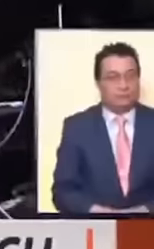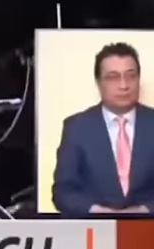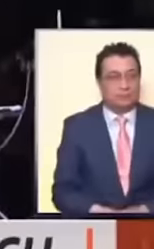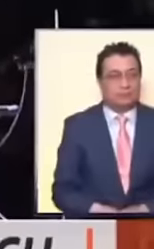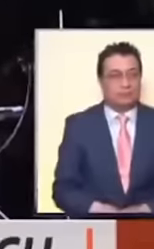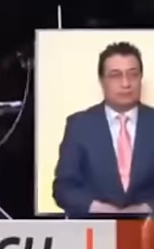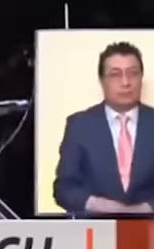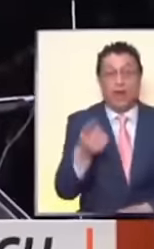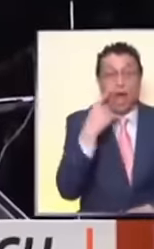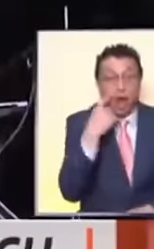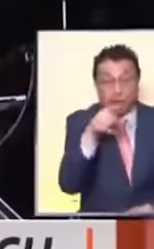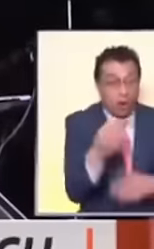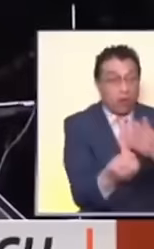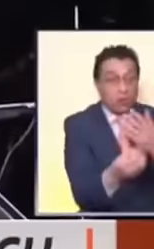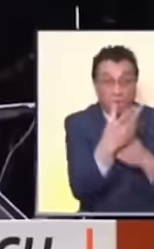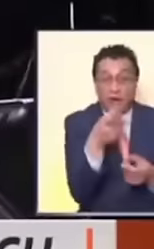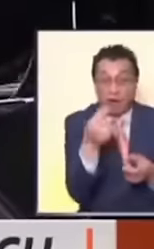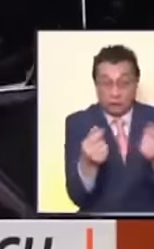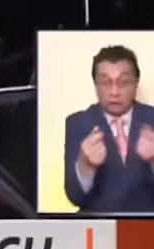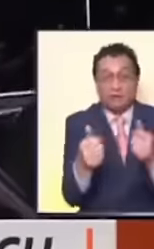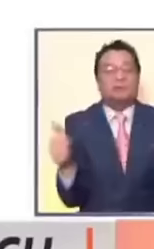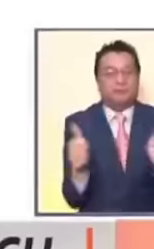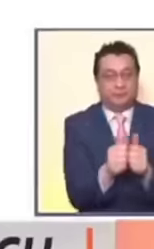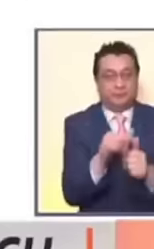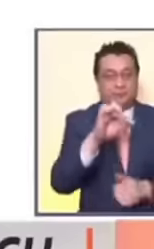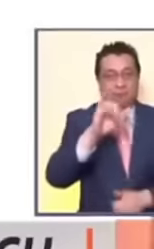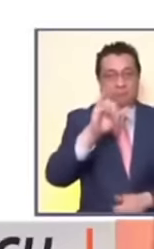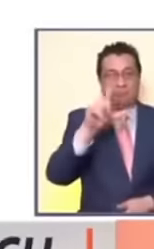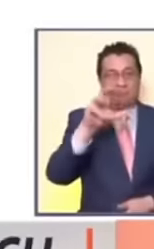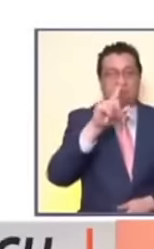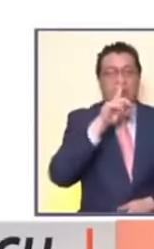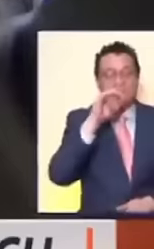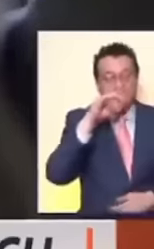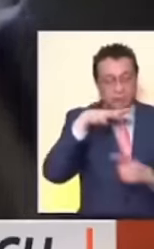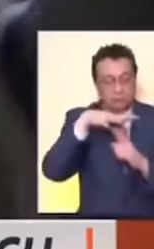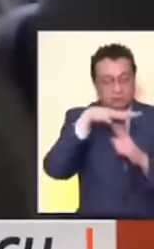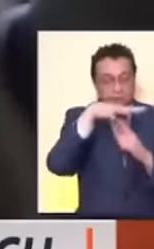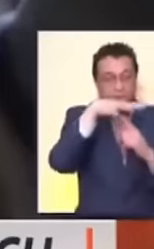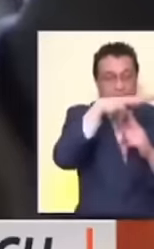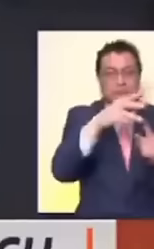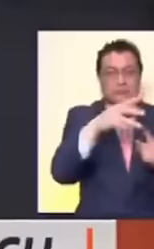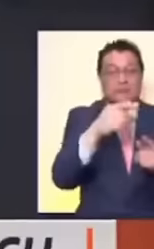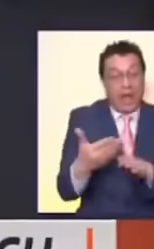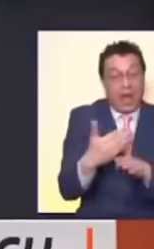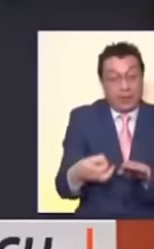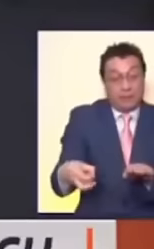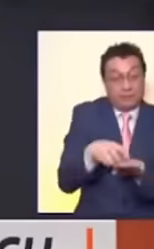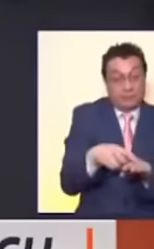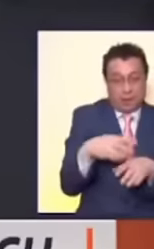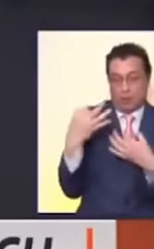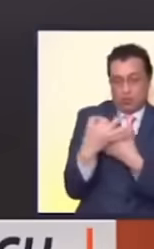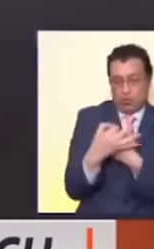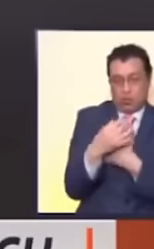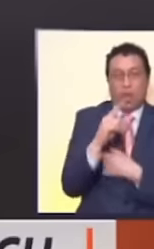Ah, Para tremenda conocer nave. estas nuevas adquisiciones, acompañamos a los pilotos a un sobrevuelo. Pero antes de subirnos, nos cuentan cuáles son